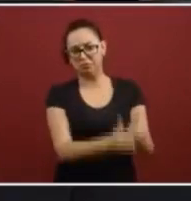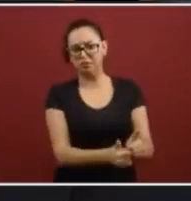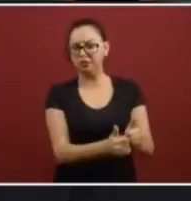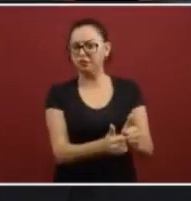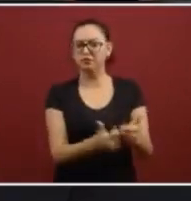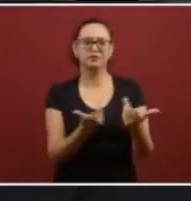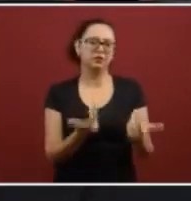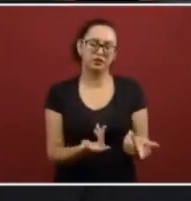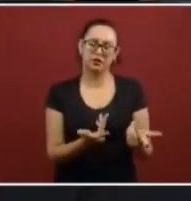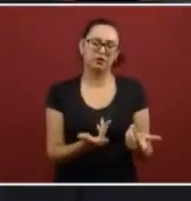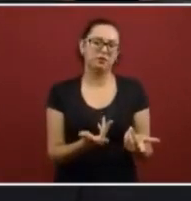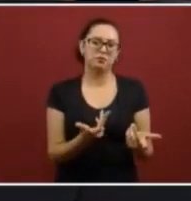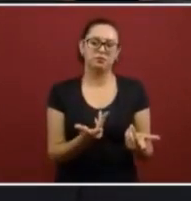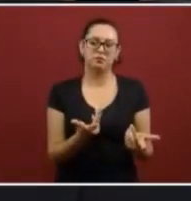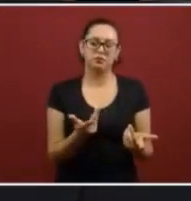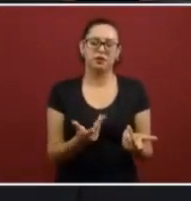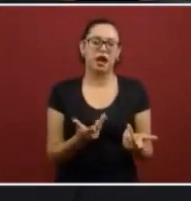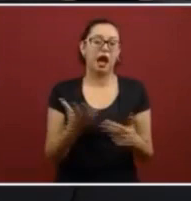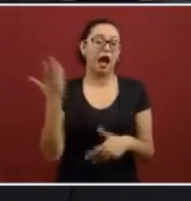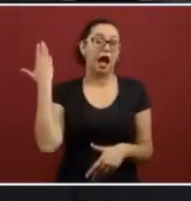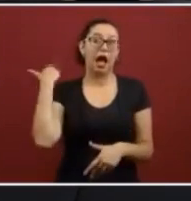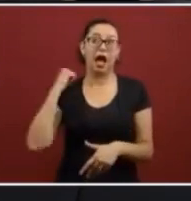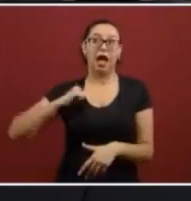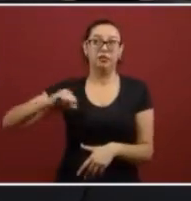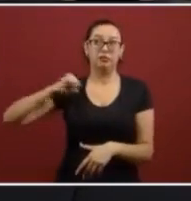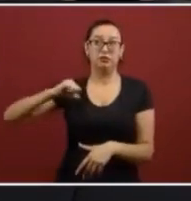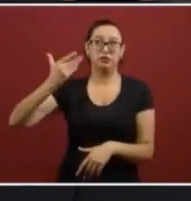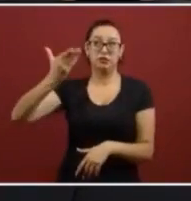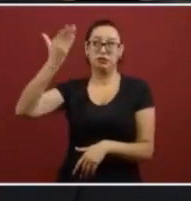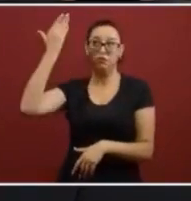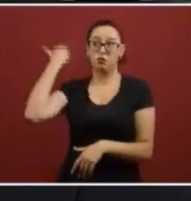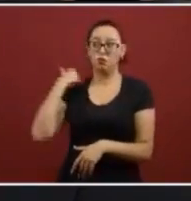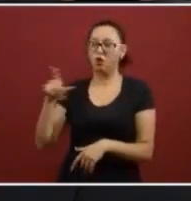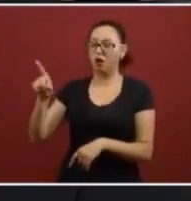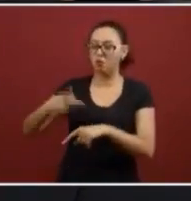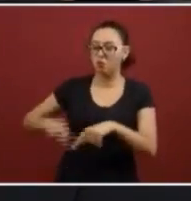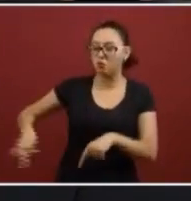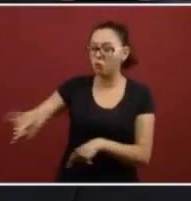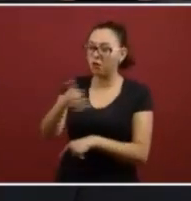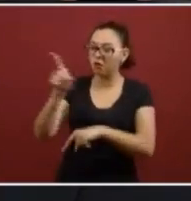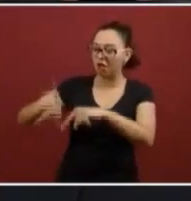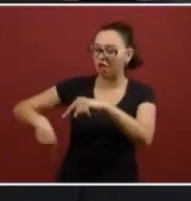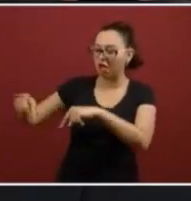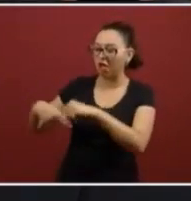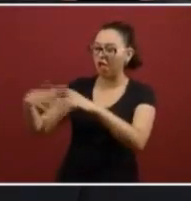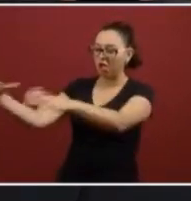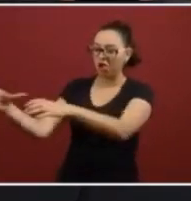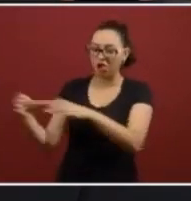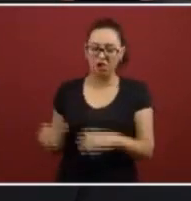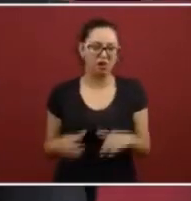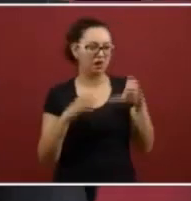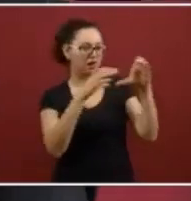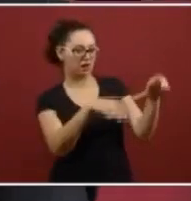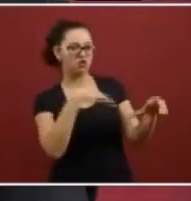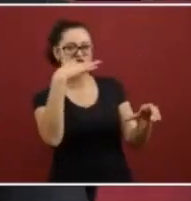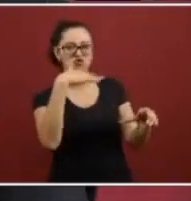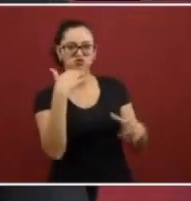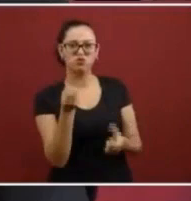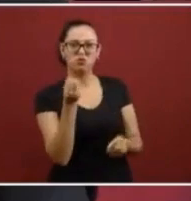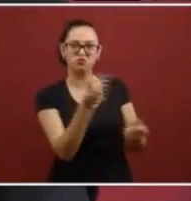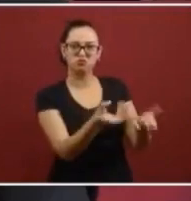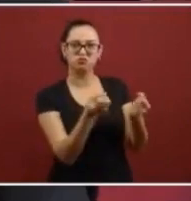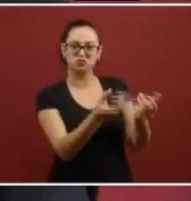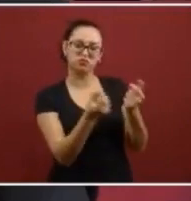se le quitaba al pueblo y se le daba a los corruptos. Y So ahora the ya corrupt people ahora were la instrucción taking the es